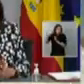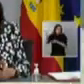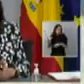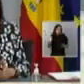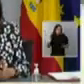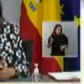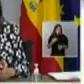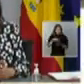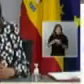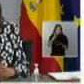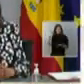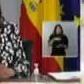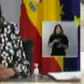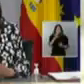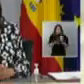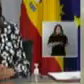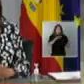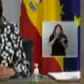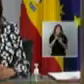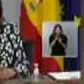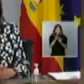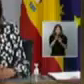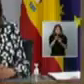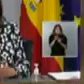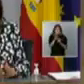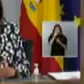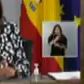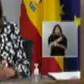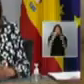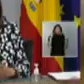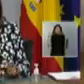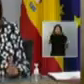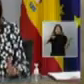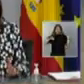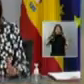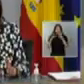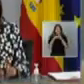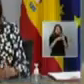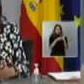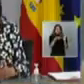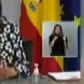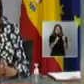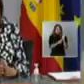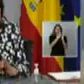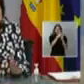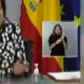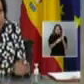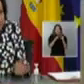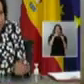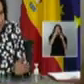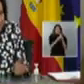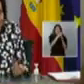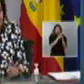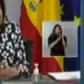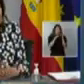velocidad carretera con tal de hacer un ahorro de combustible. Claro, sí, la verdad es que puedes ir a una velocidad que te